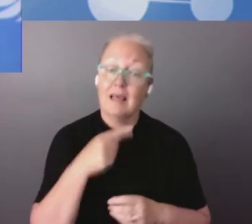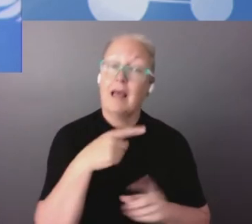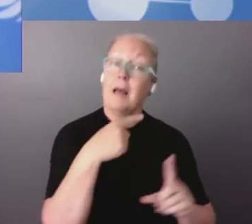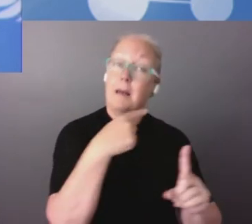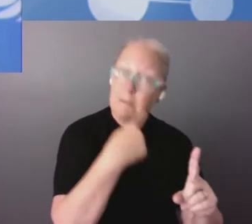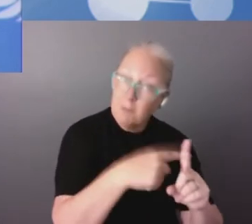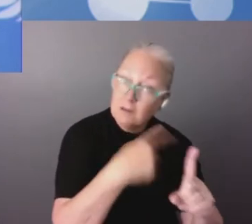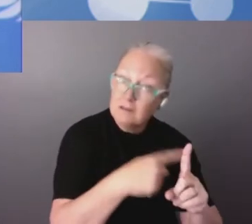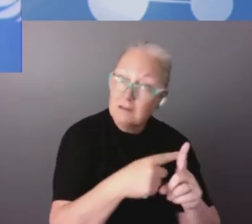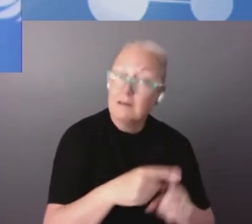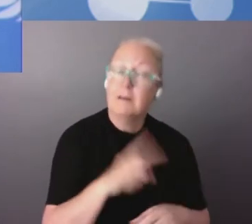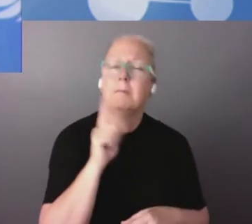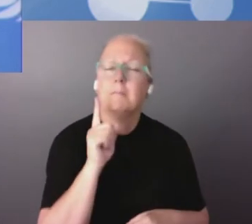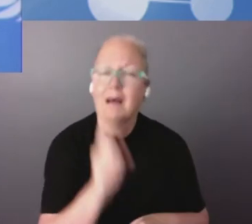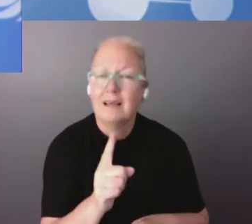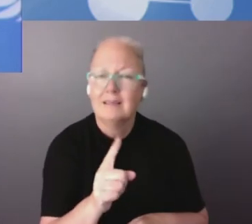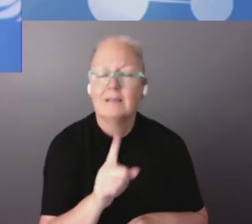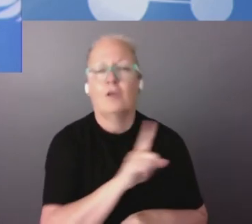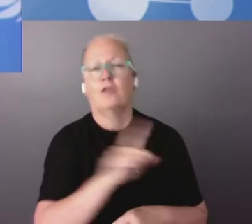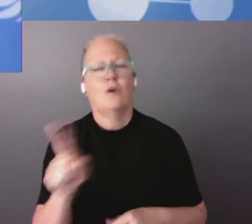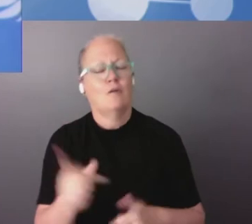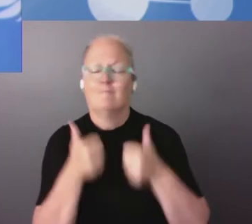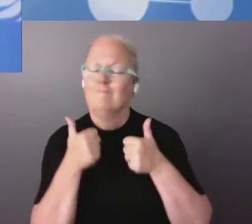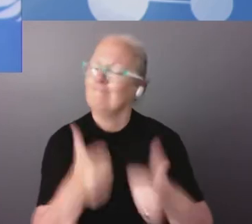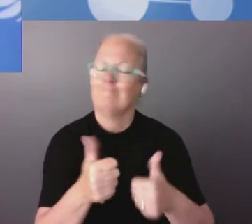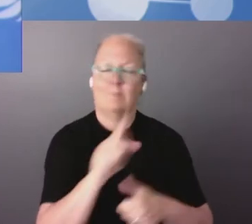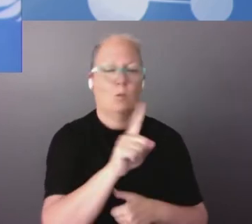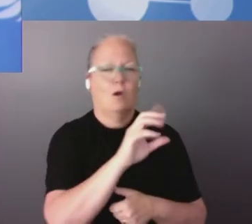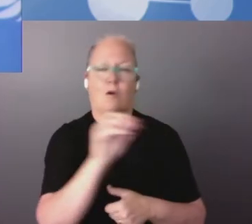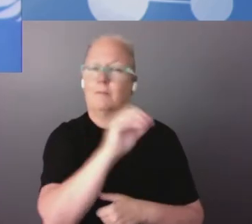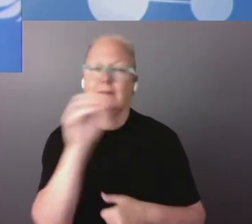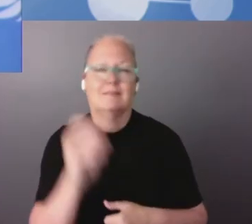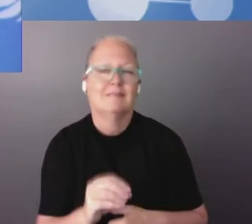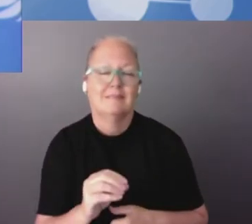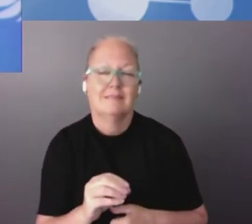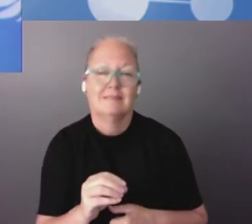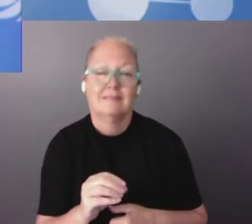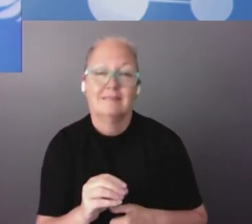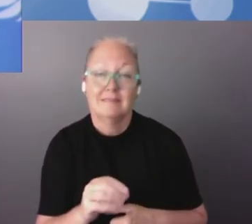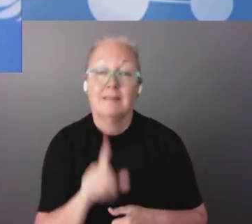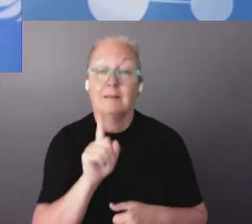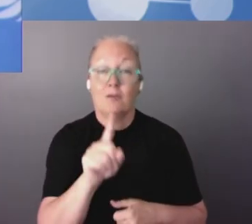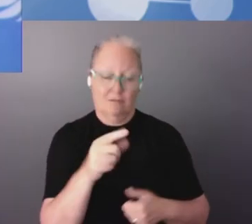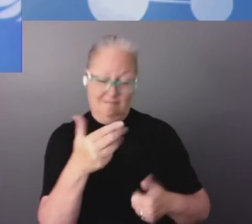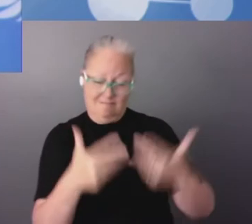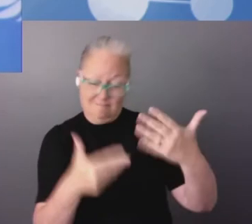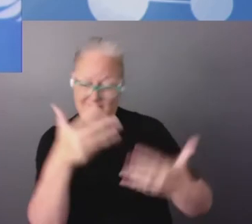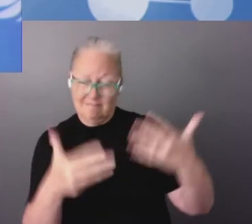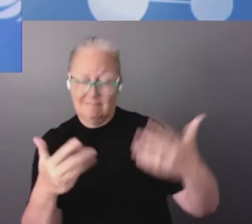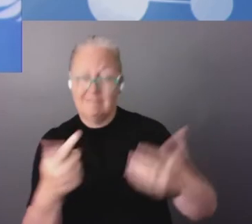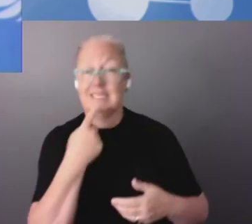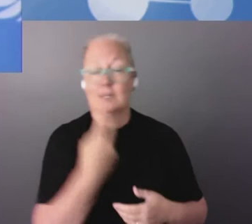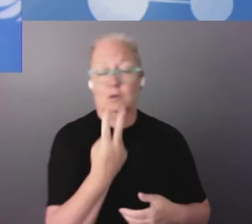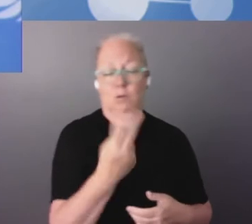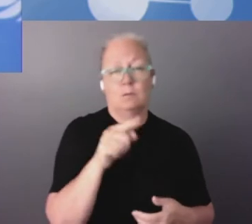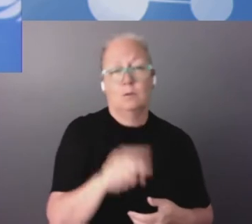que ha aumentado mucho el número de usuarios durante la